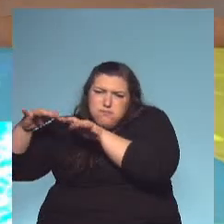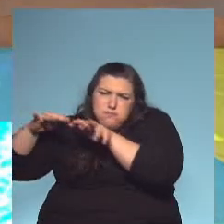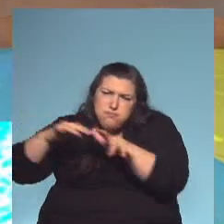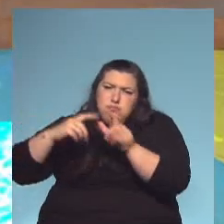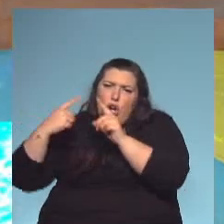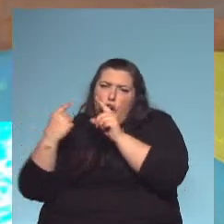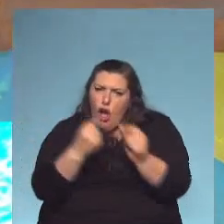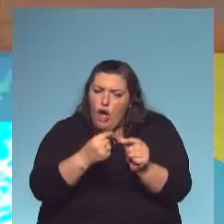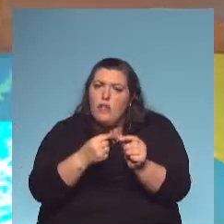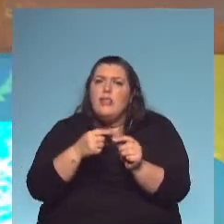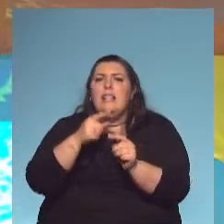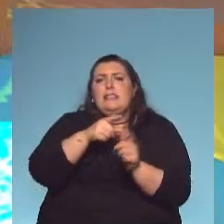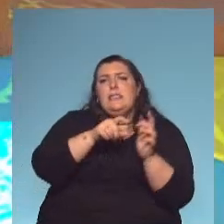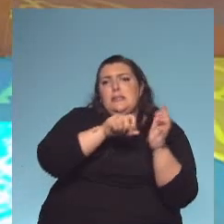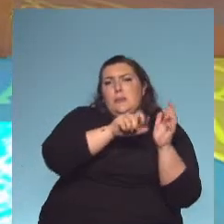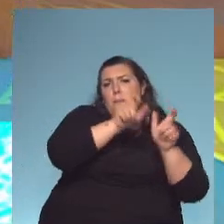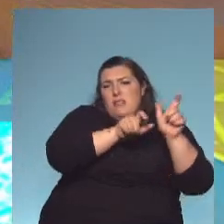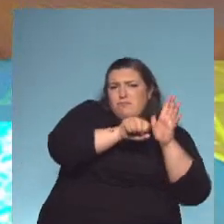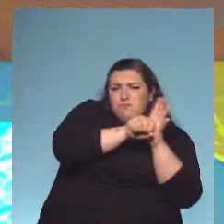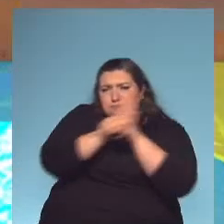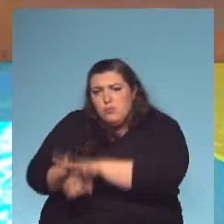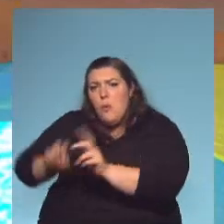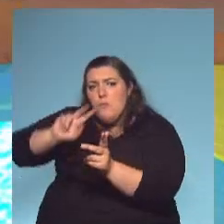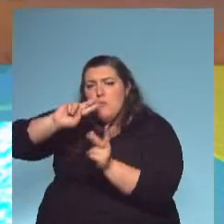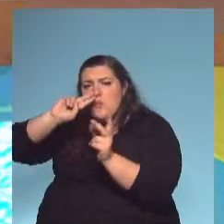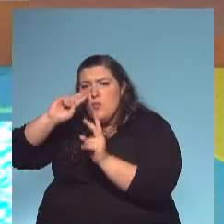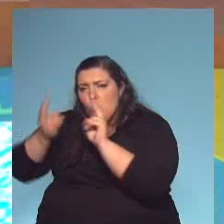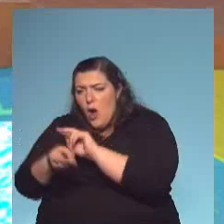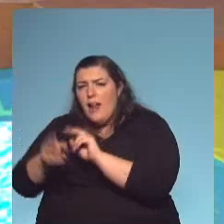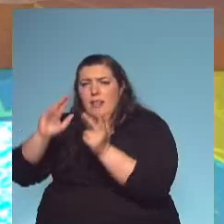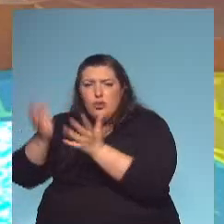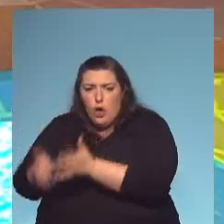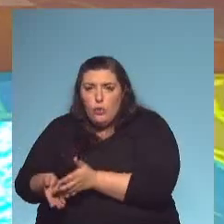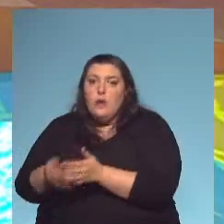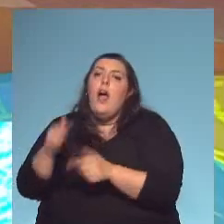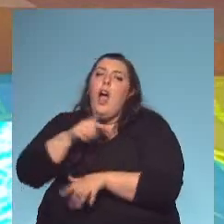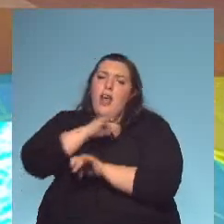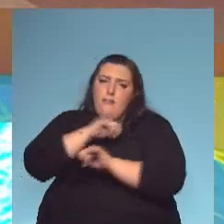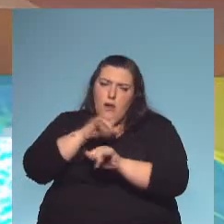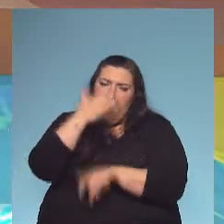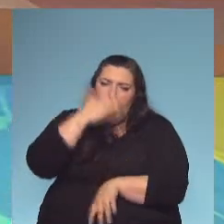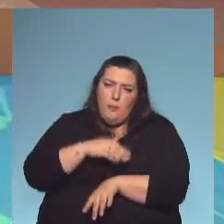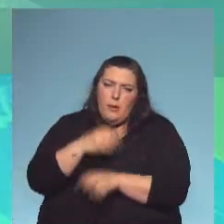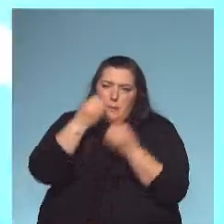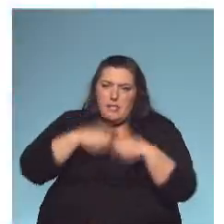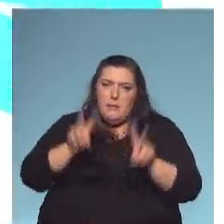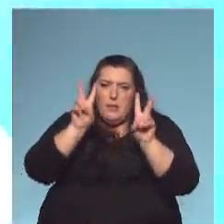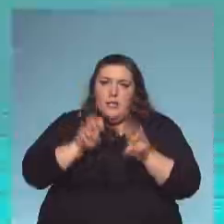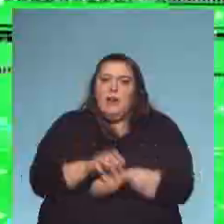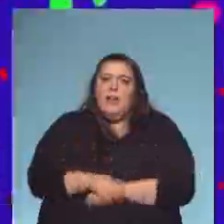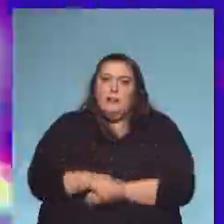Hubo represión, muerte y torturas. Tenemos un informe y arrancamos.